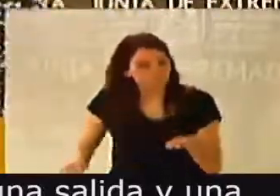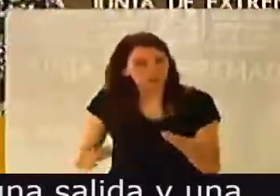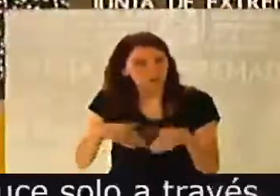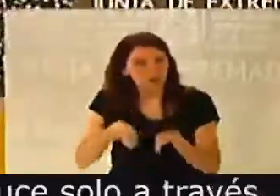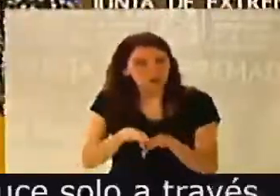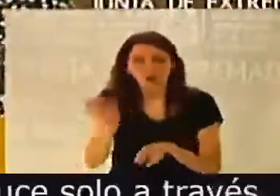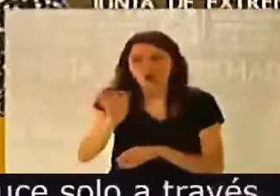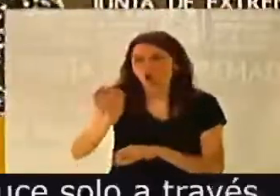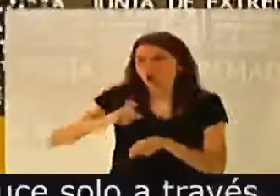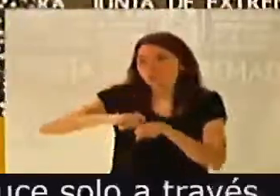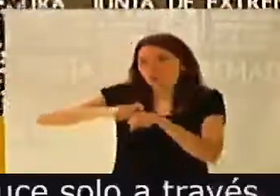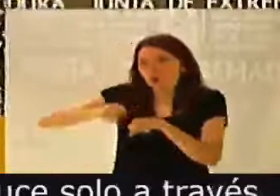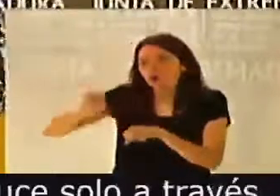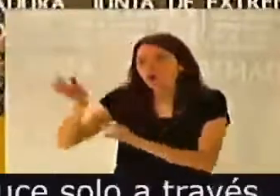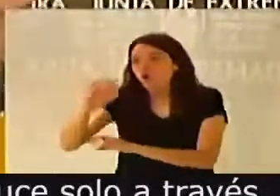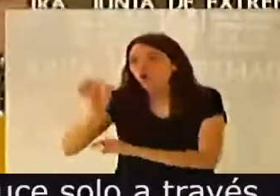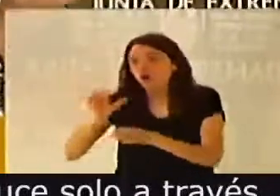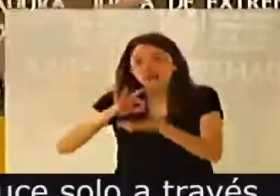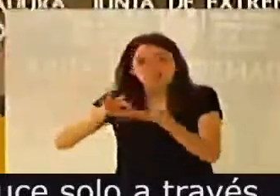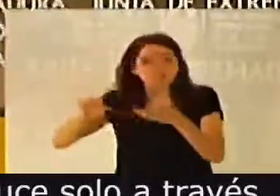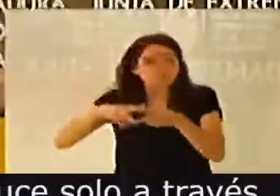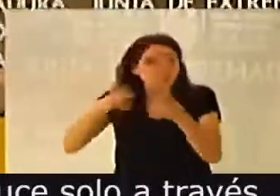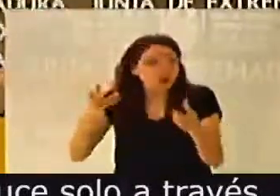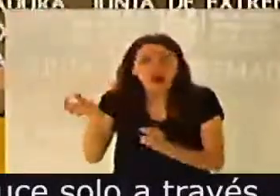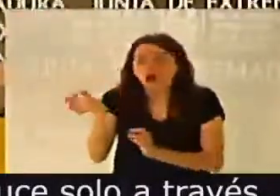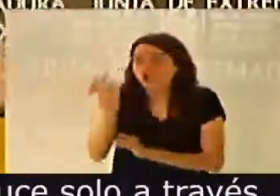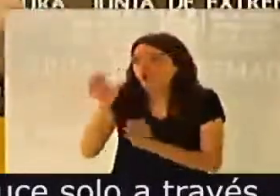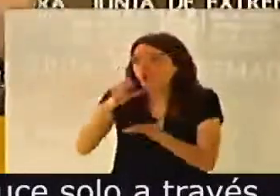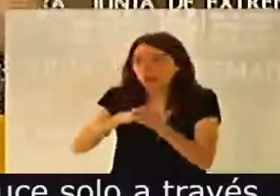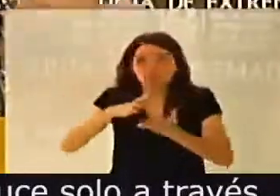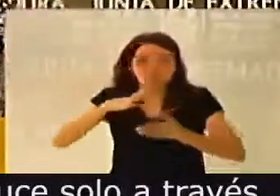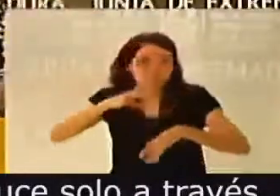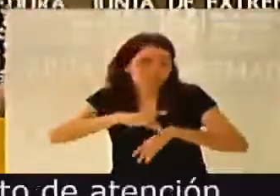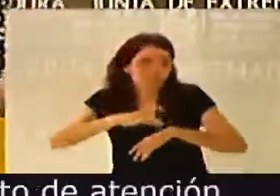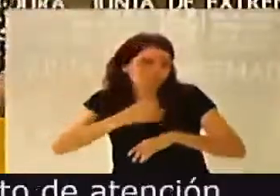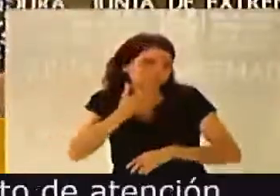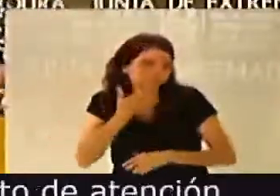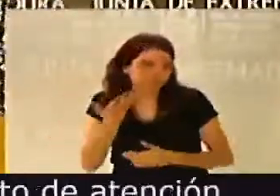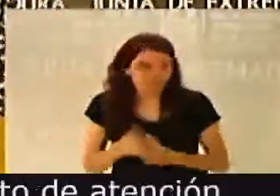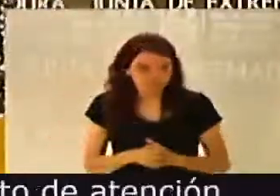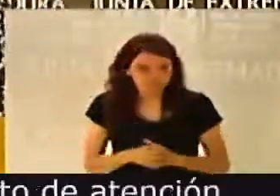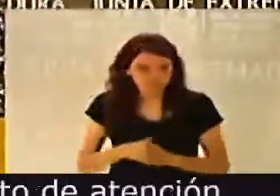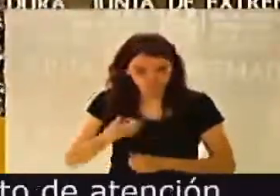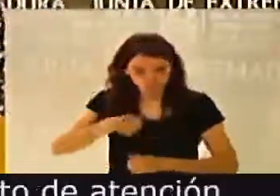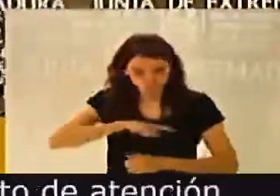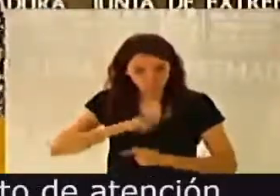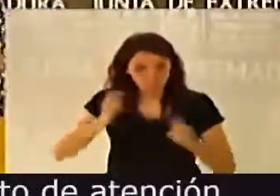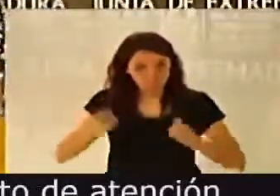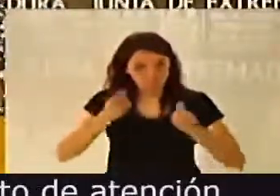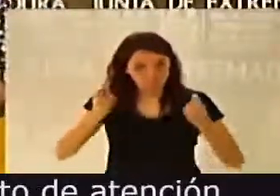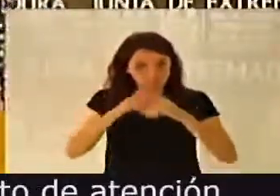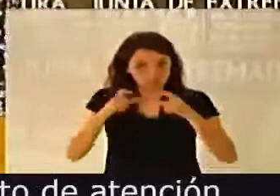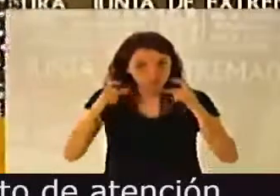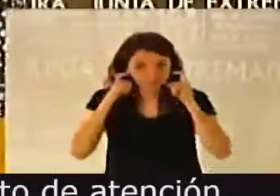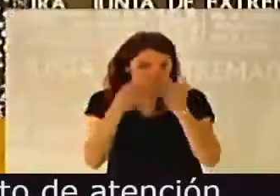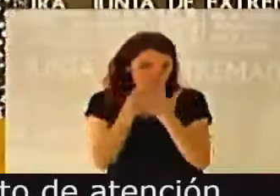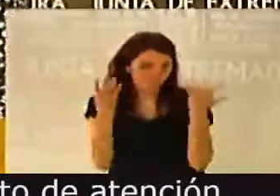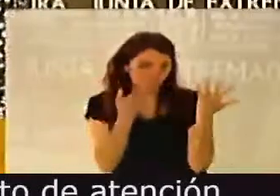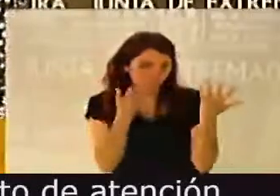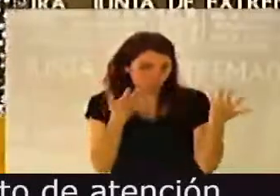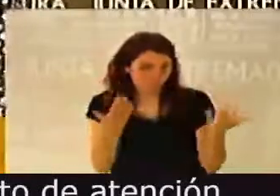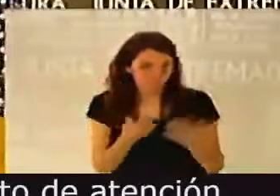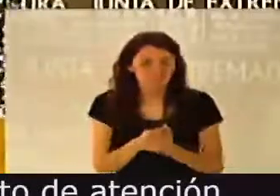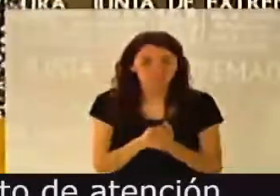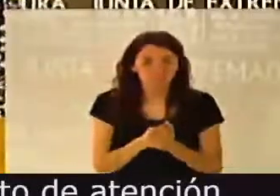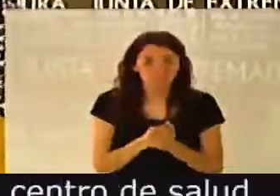atención psicológica, en un servicio social de base, en un centro de salud, nuestra campaña Mascarilla 19. Entonces, los datos que tenemos en Extremadura es que